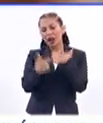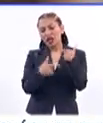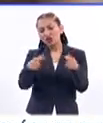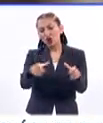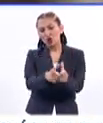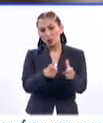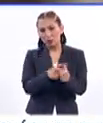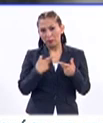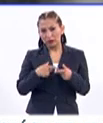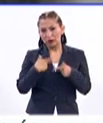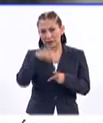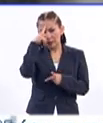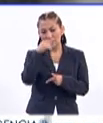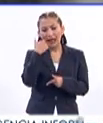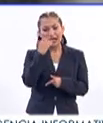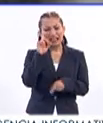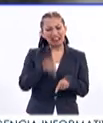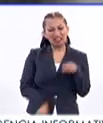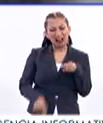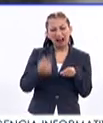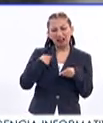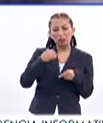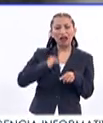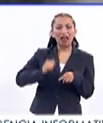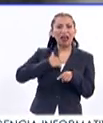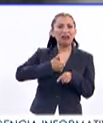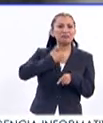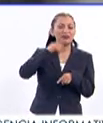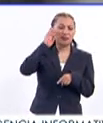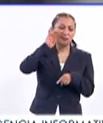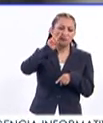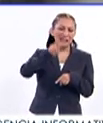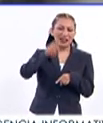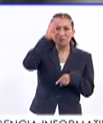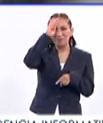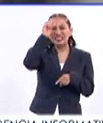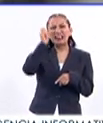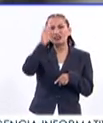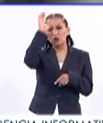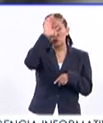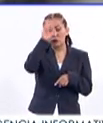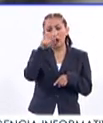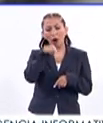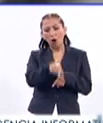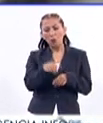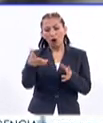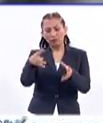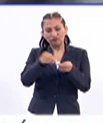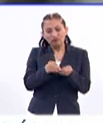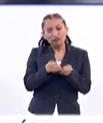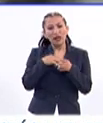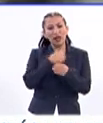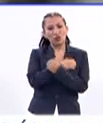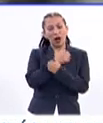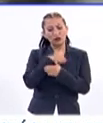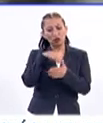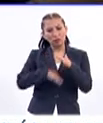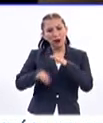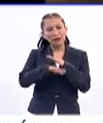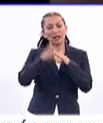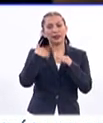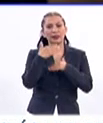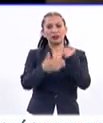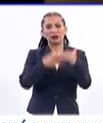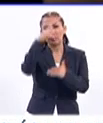de mexicanos que buscaban erradicar las viejas formas de ver y pensar la cultura, tomándola como esencia de la educación y el desarrollo